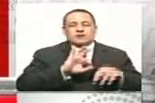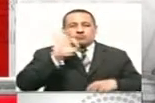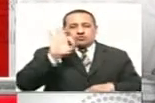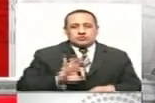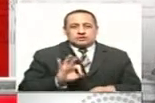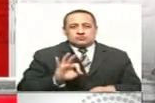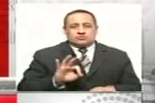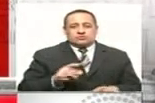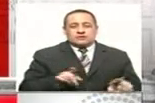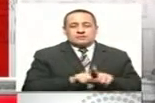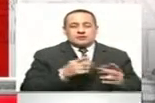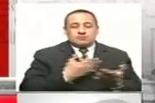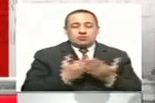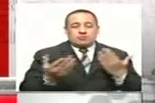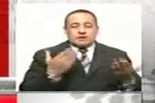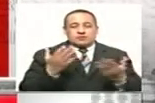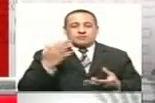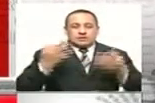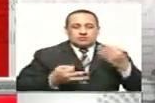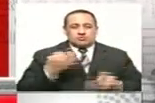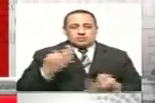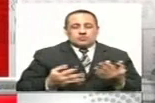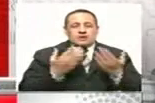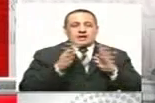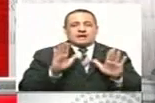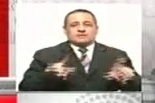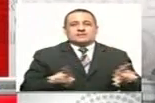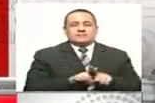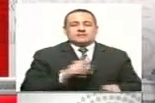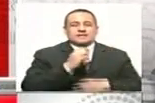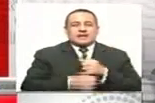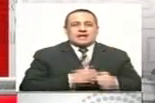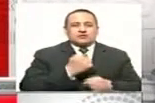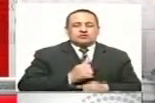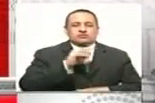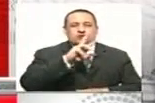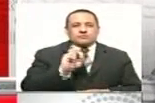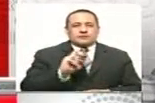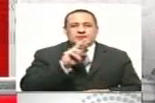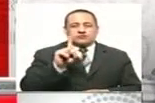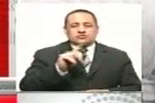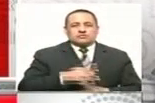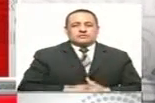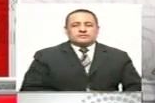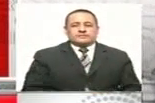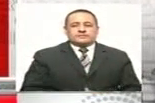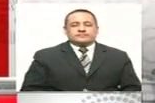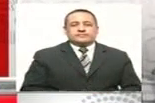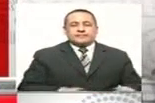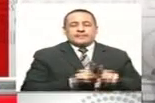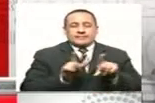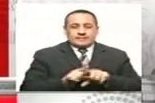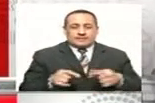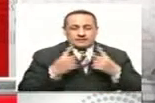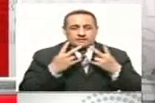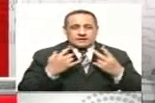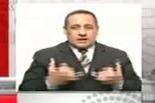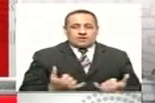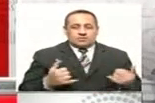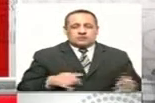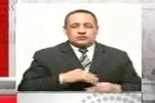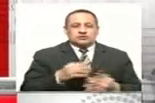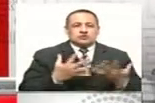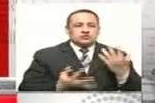9% en comparación con el presupuesto de apertura del 2021. En el pliego